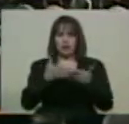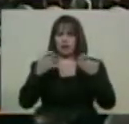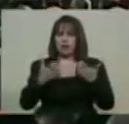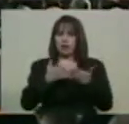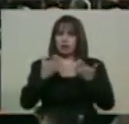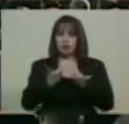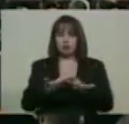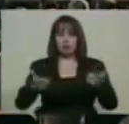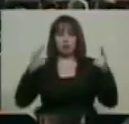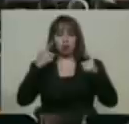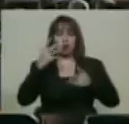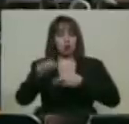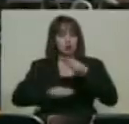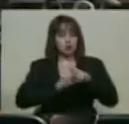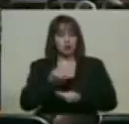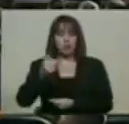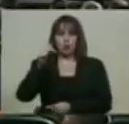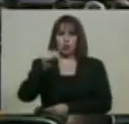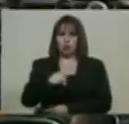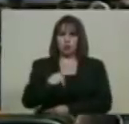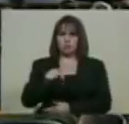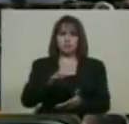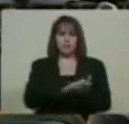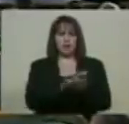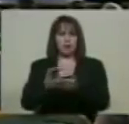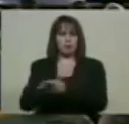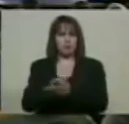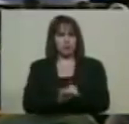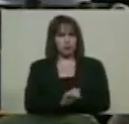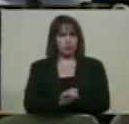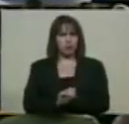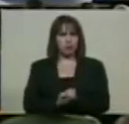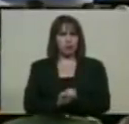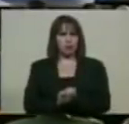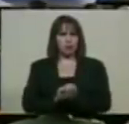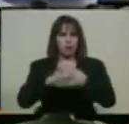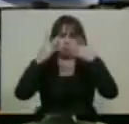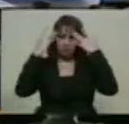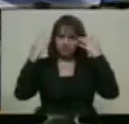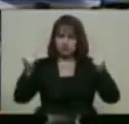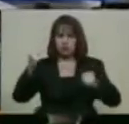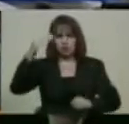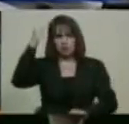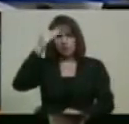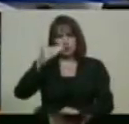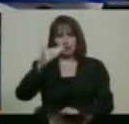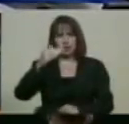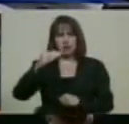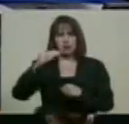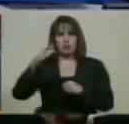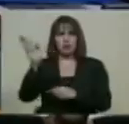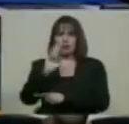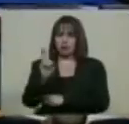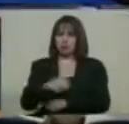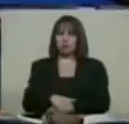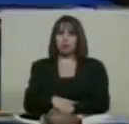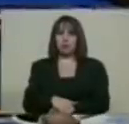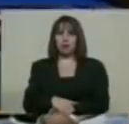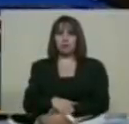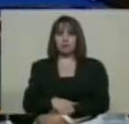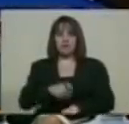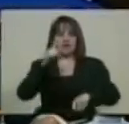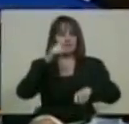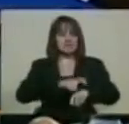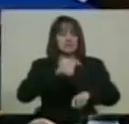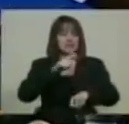lo que somos hoy, compañeros y compañeras, profesionales militares de la República. Es la etapa